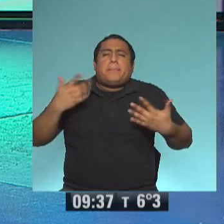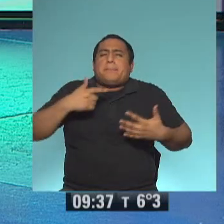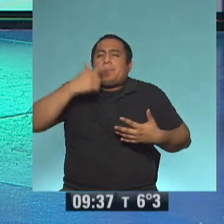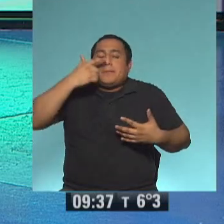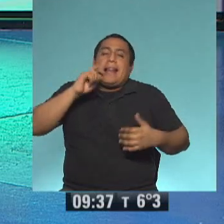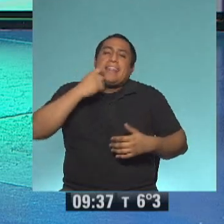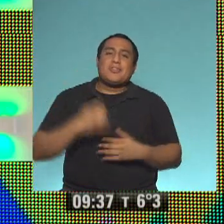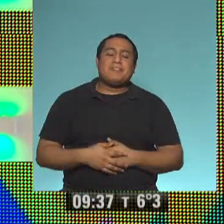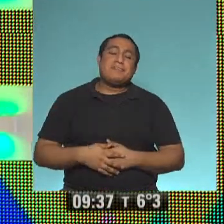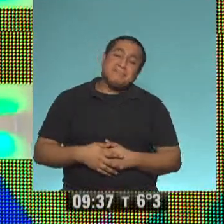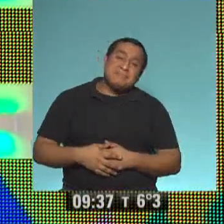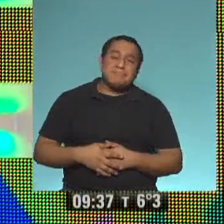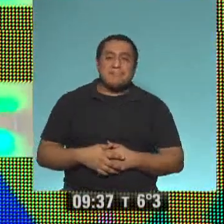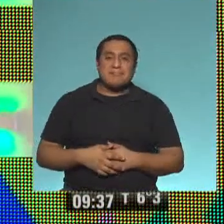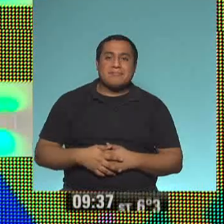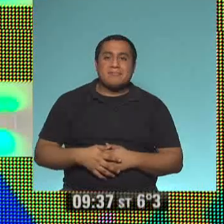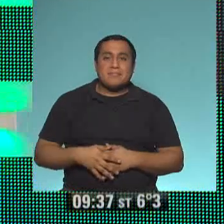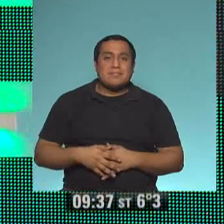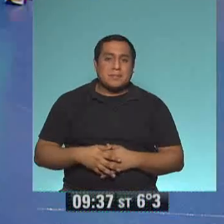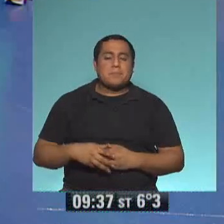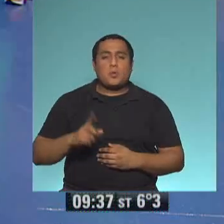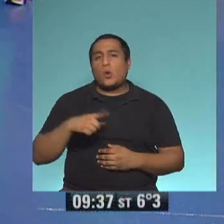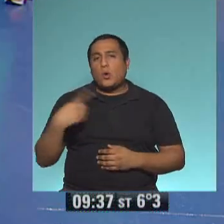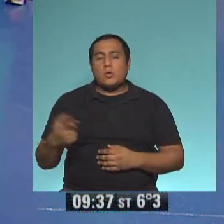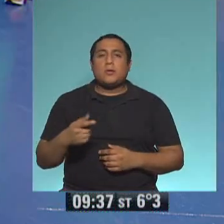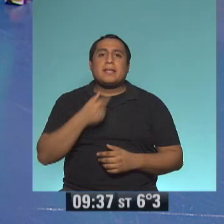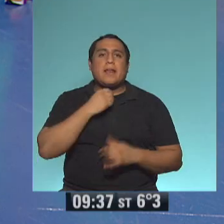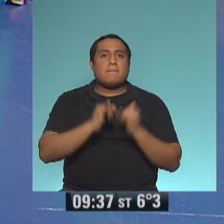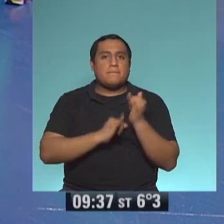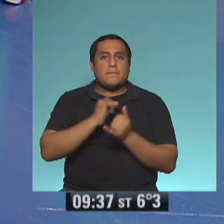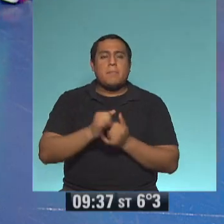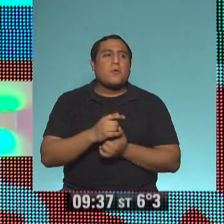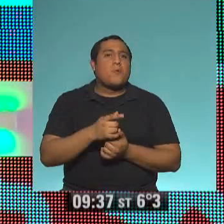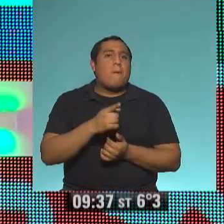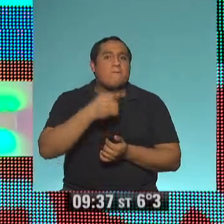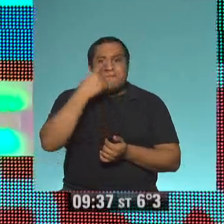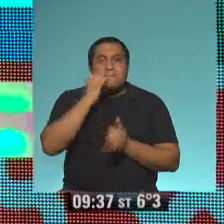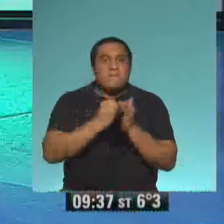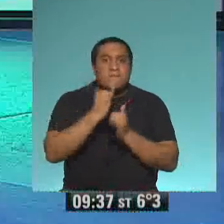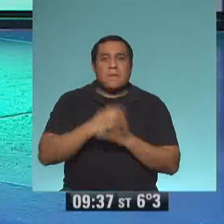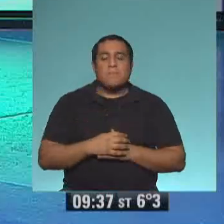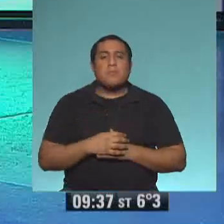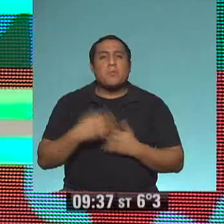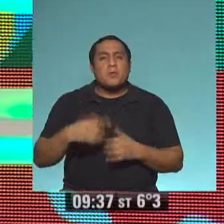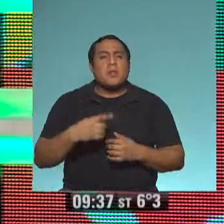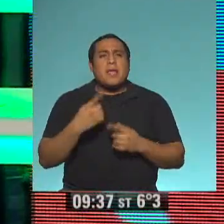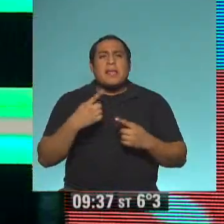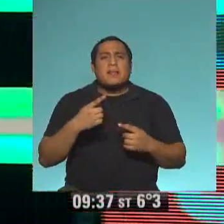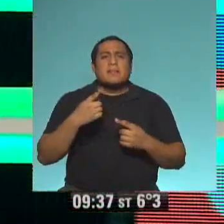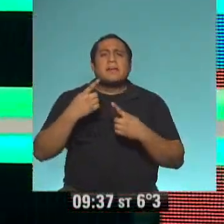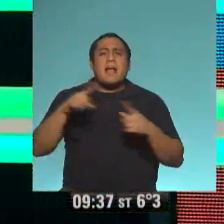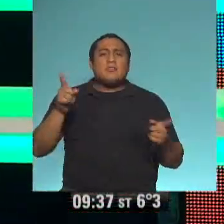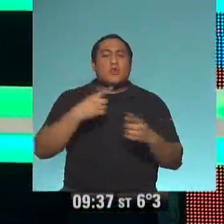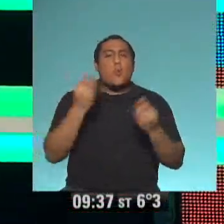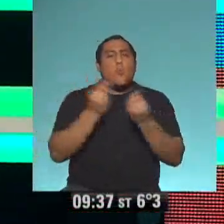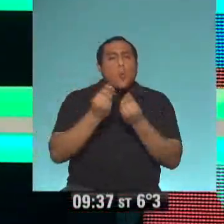está bueno ese, ¿no? Bueno, y otra cosa que les quiero contar, que es como un chisme. ¿Vieron que hay un montón de canciones